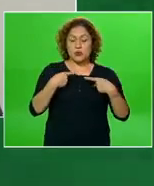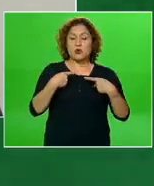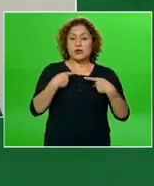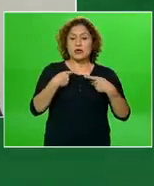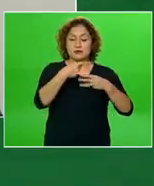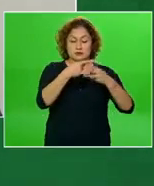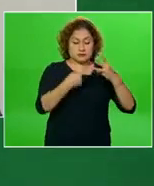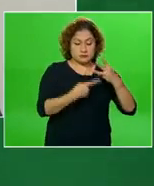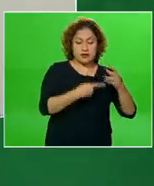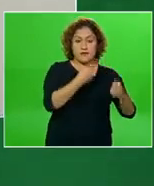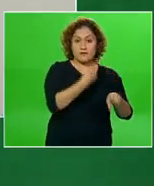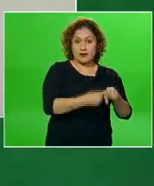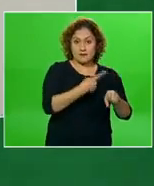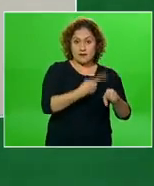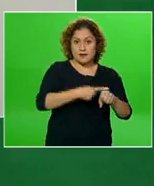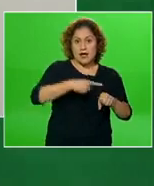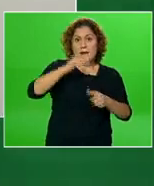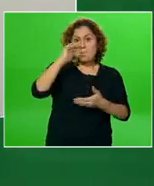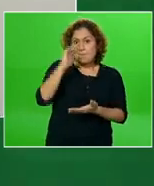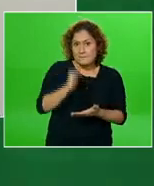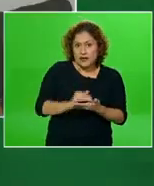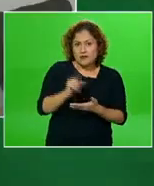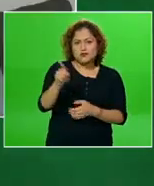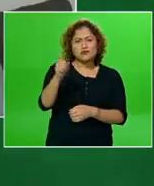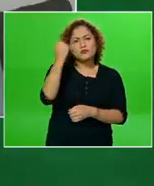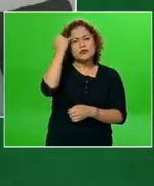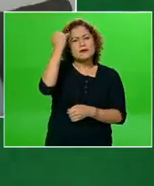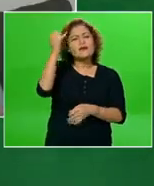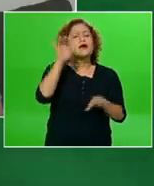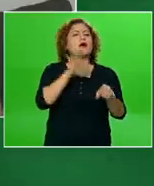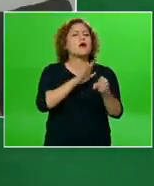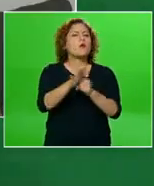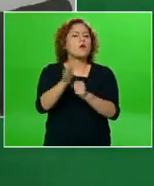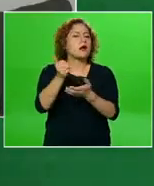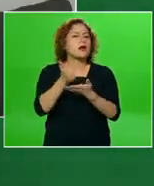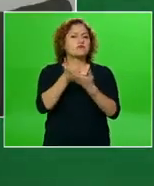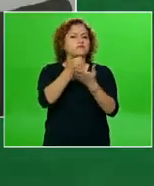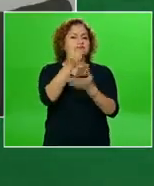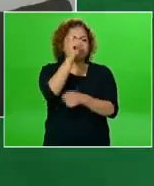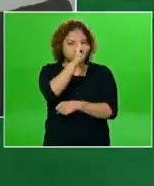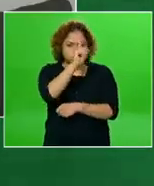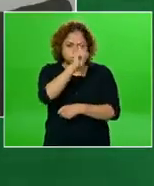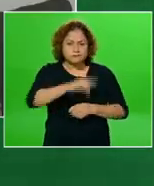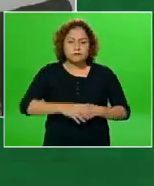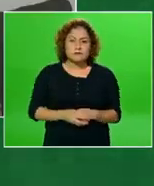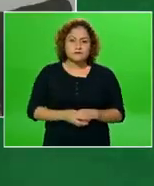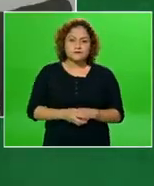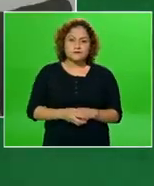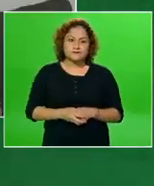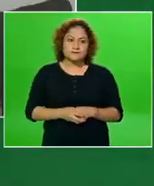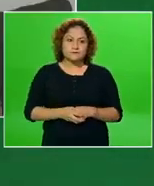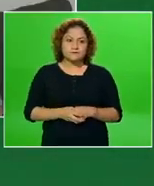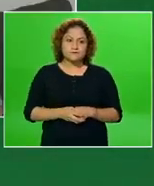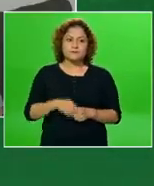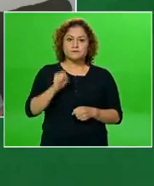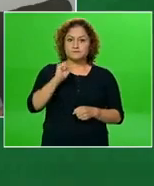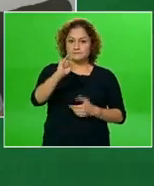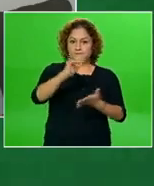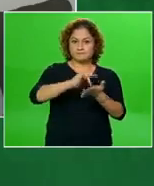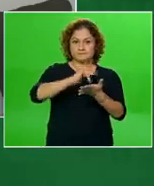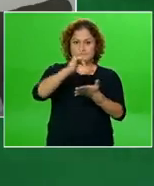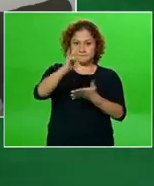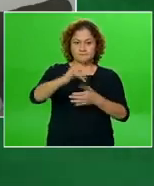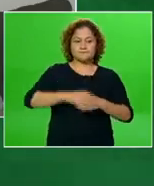estamos mencionó así que definitivamente no se menciona es